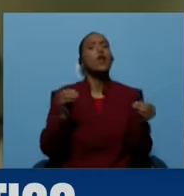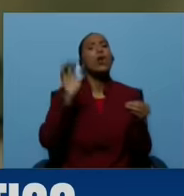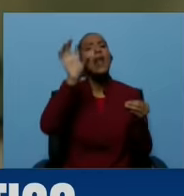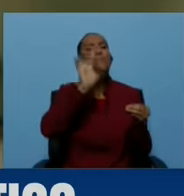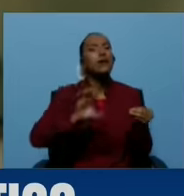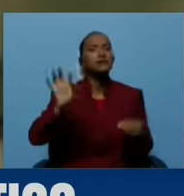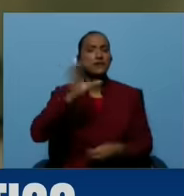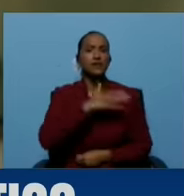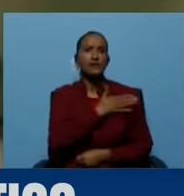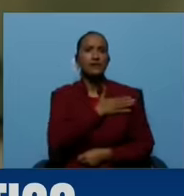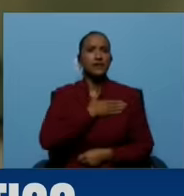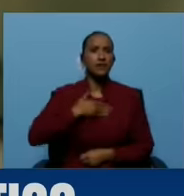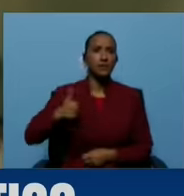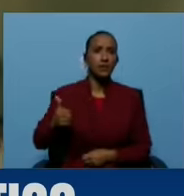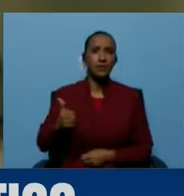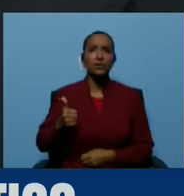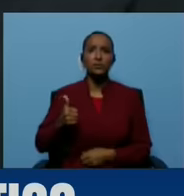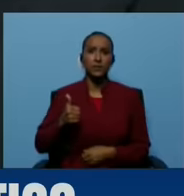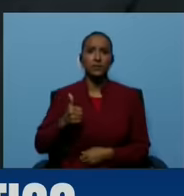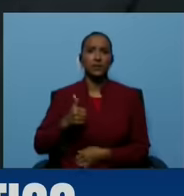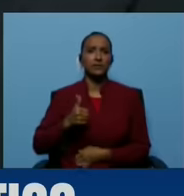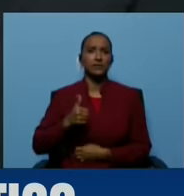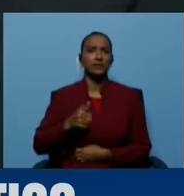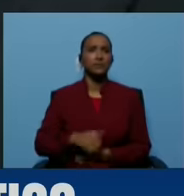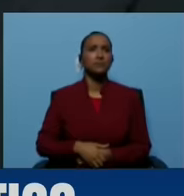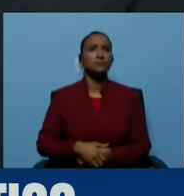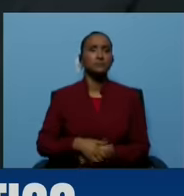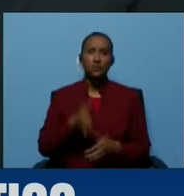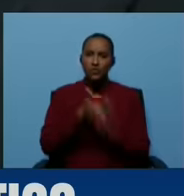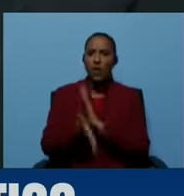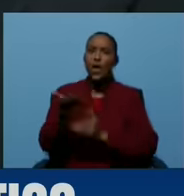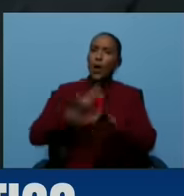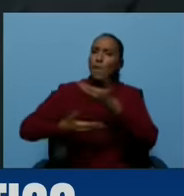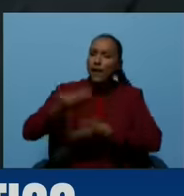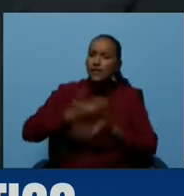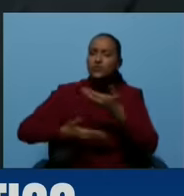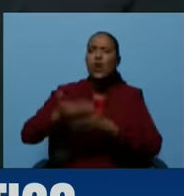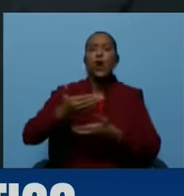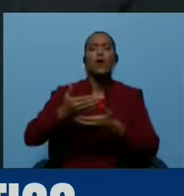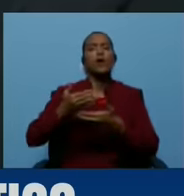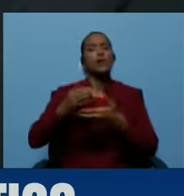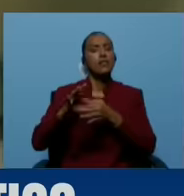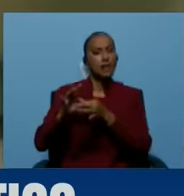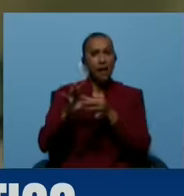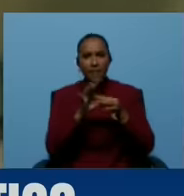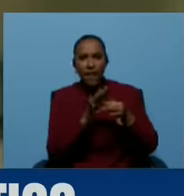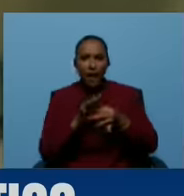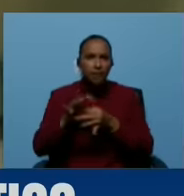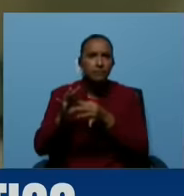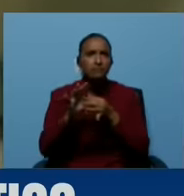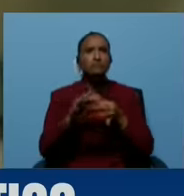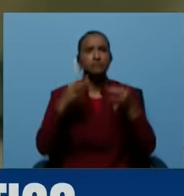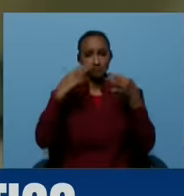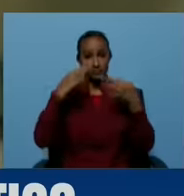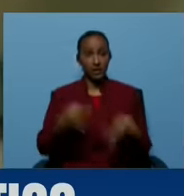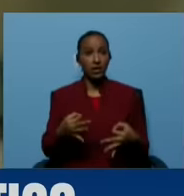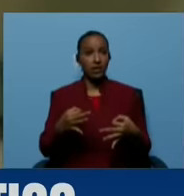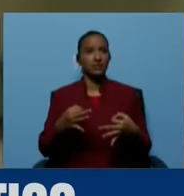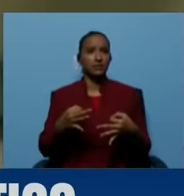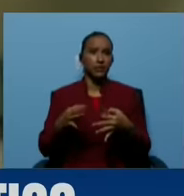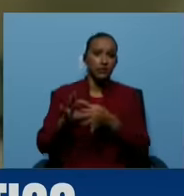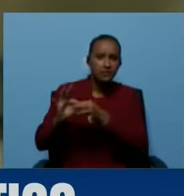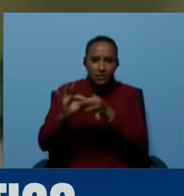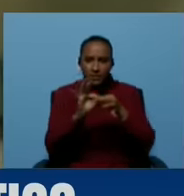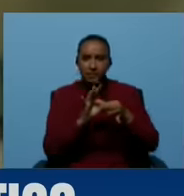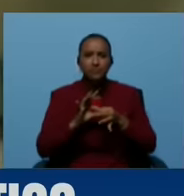quieren relaciones de bien, de amistad, de cooperación y de hermandad. Pero seremos muy firmes, sí, en la